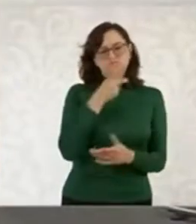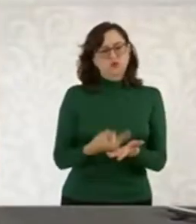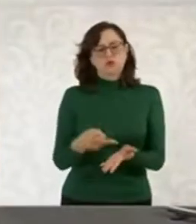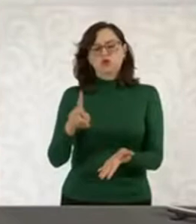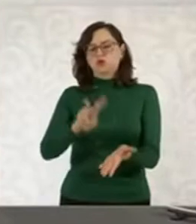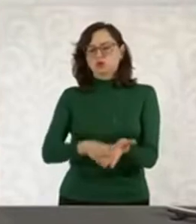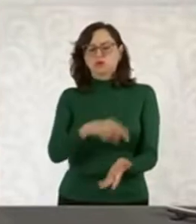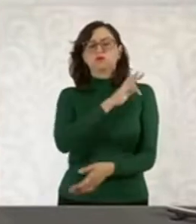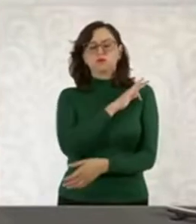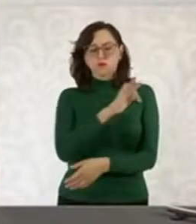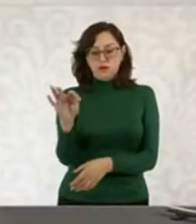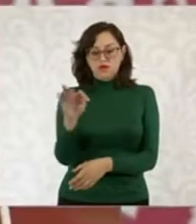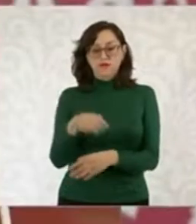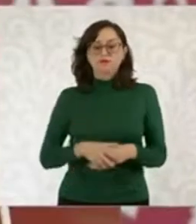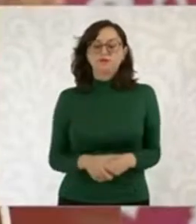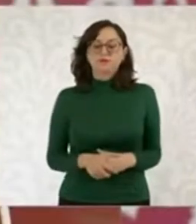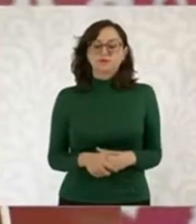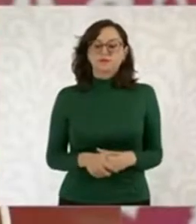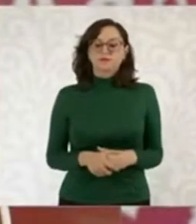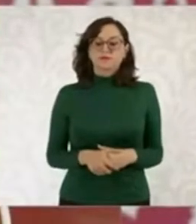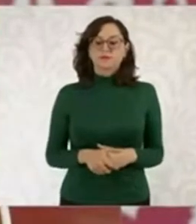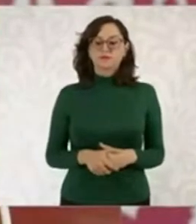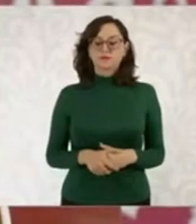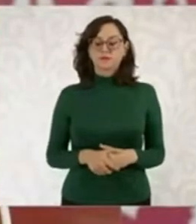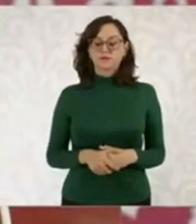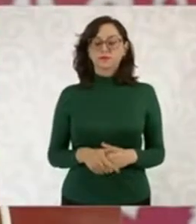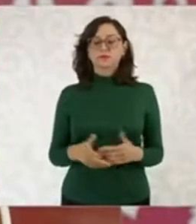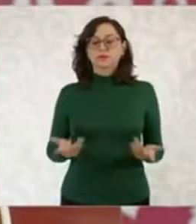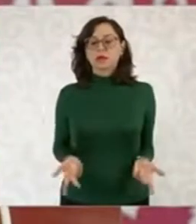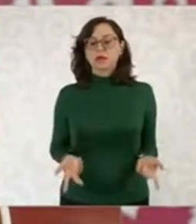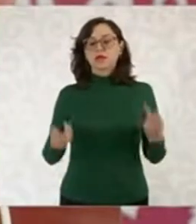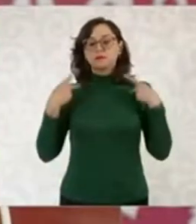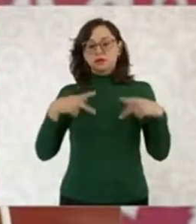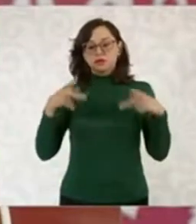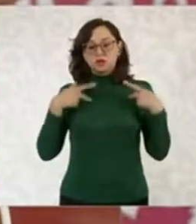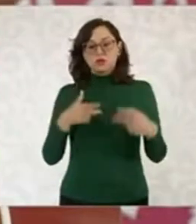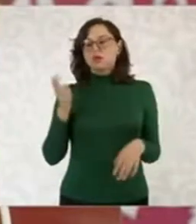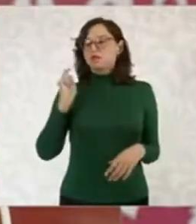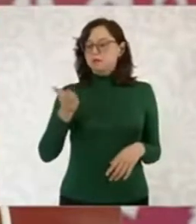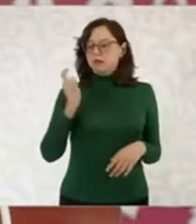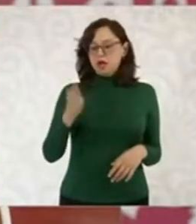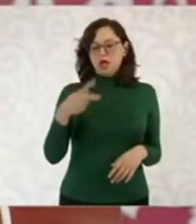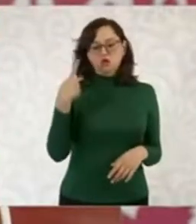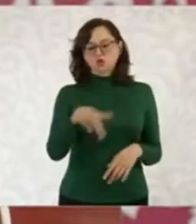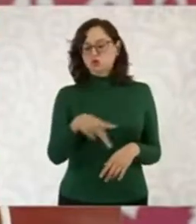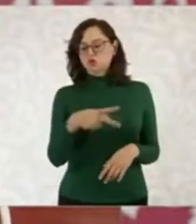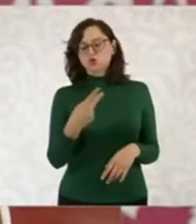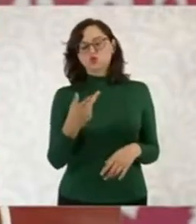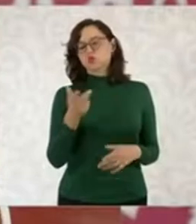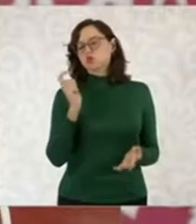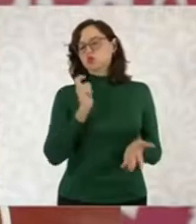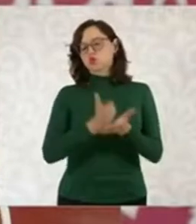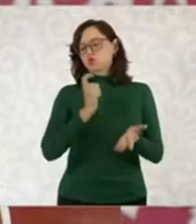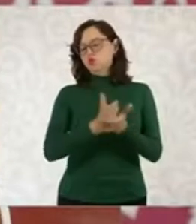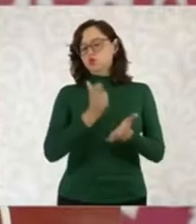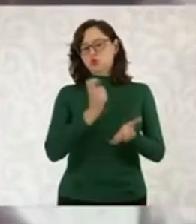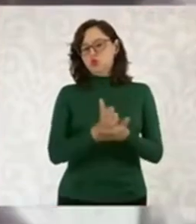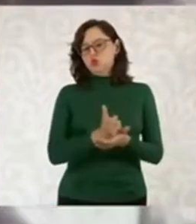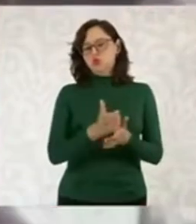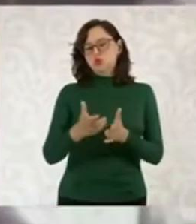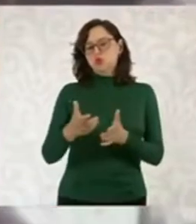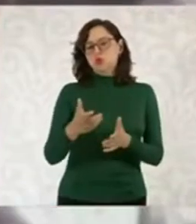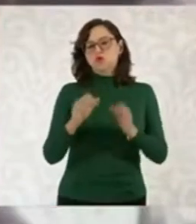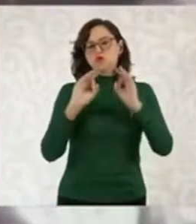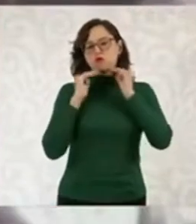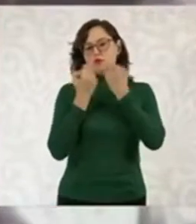como trabajador de plataforma. Si alguien está en el régimen de la modalidad 40 de la continuidad voluntaria en el régimen obligatorio, es decir,